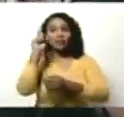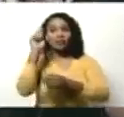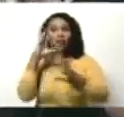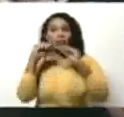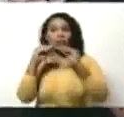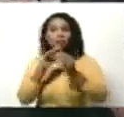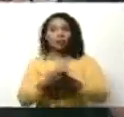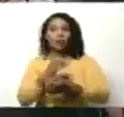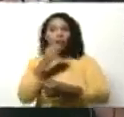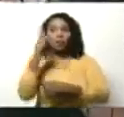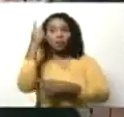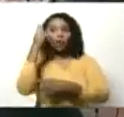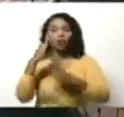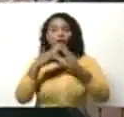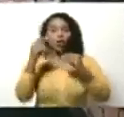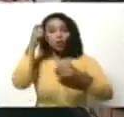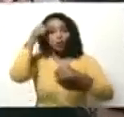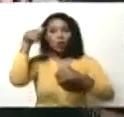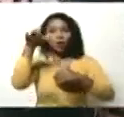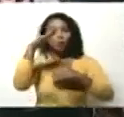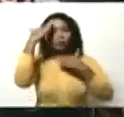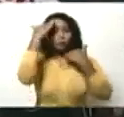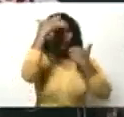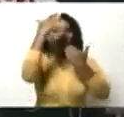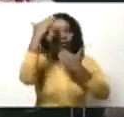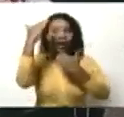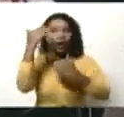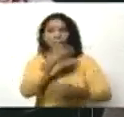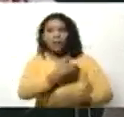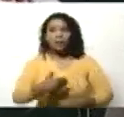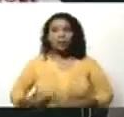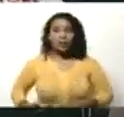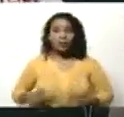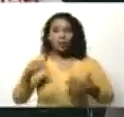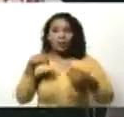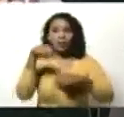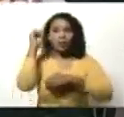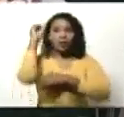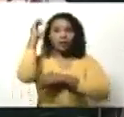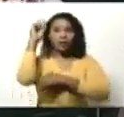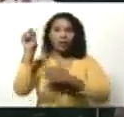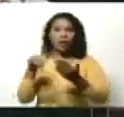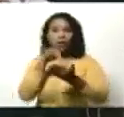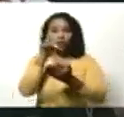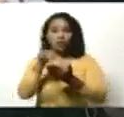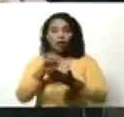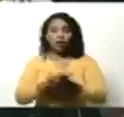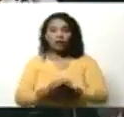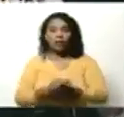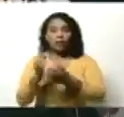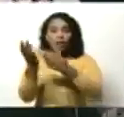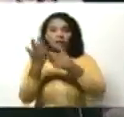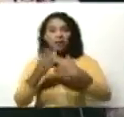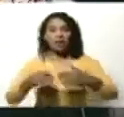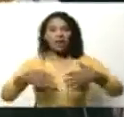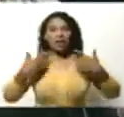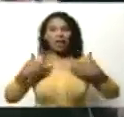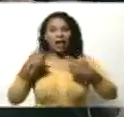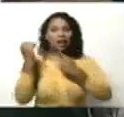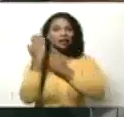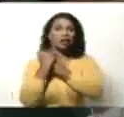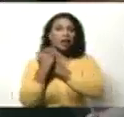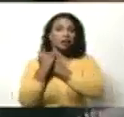solicitud. Bueno, primero que todo saludar al presidente del Senado, que nos ha recibido con mucha alegría, con mucho